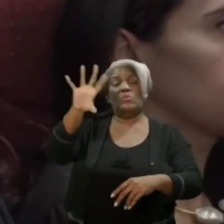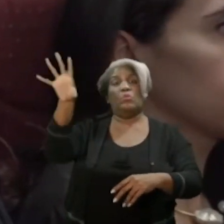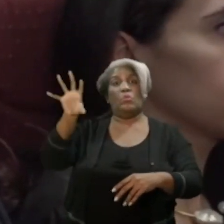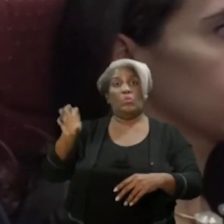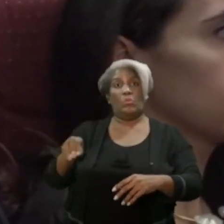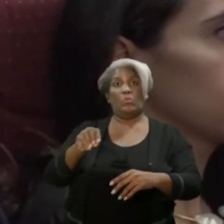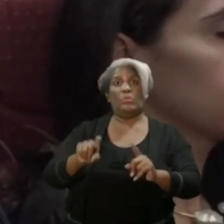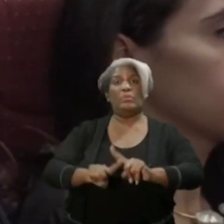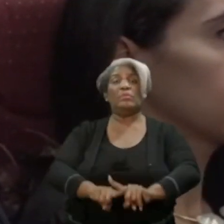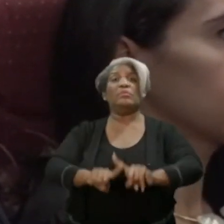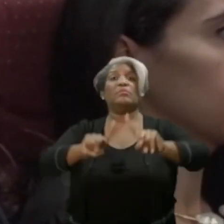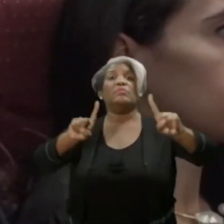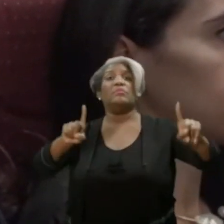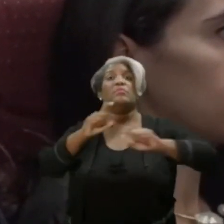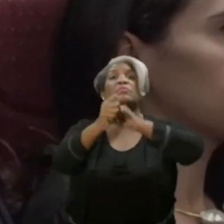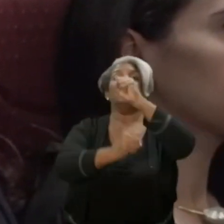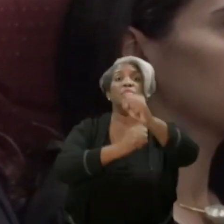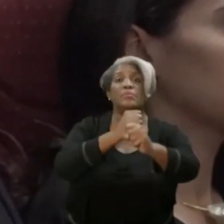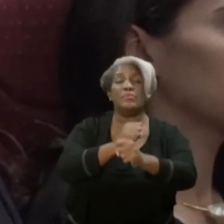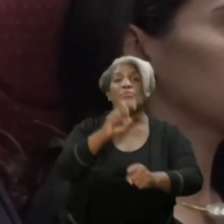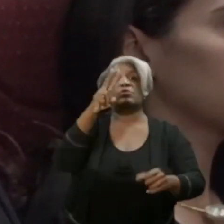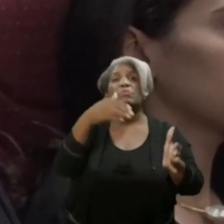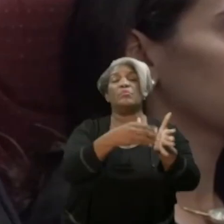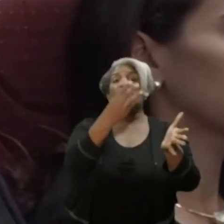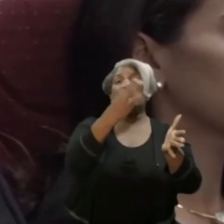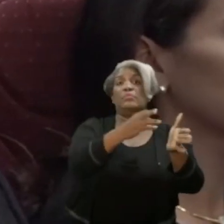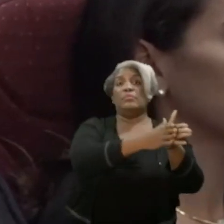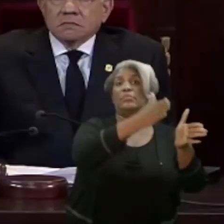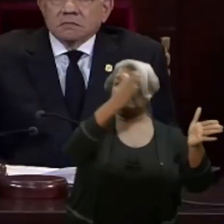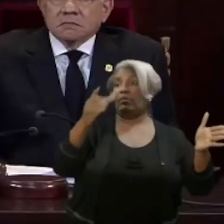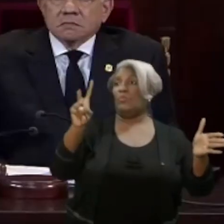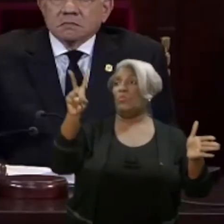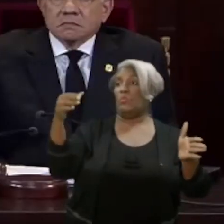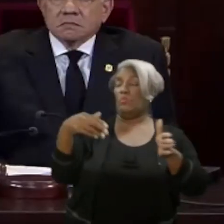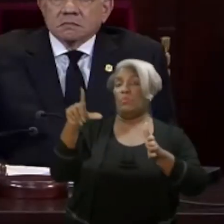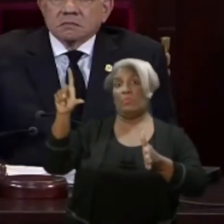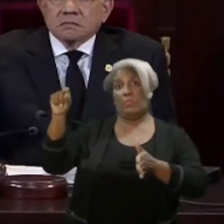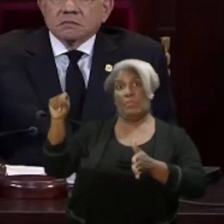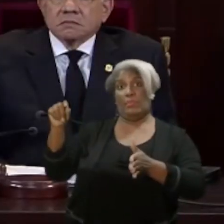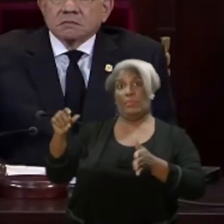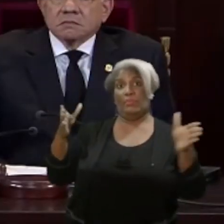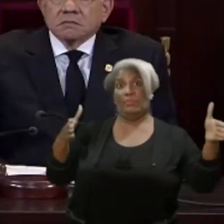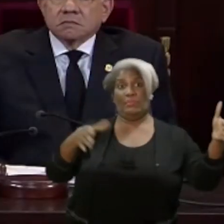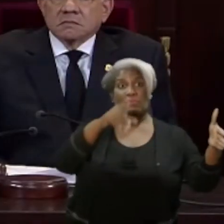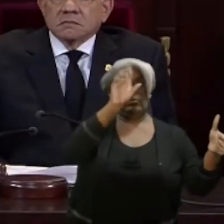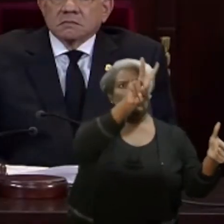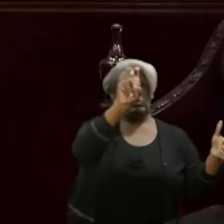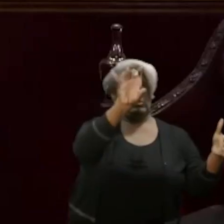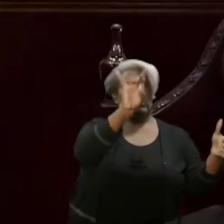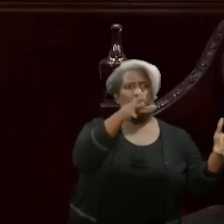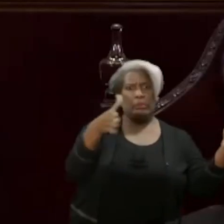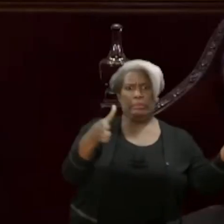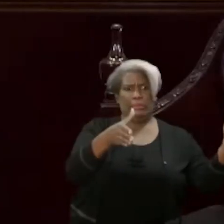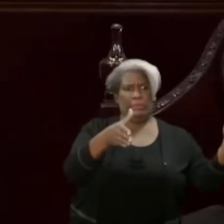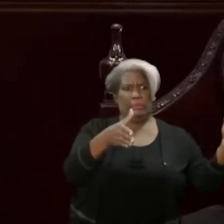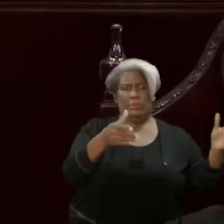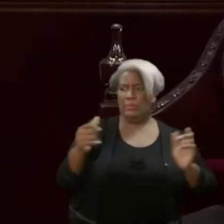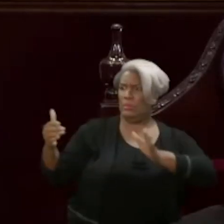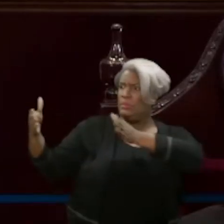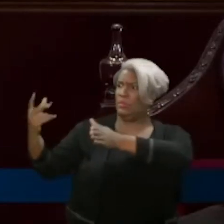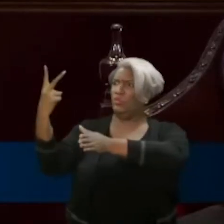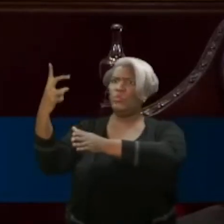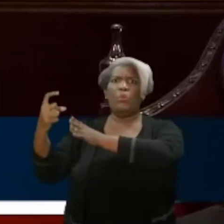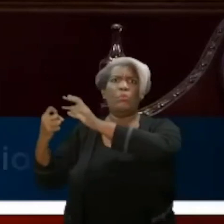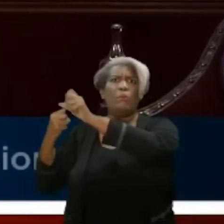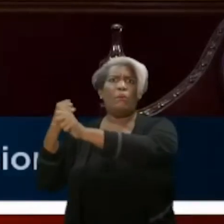el cuatrenio 2016-2020, cuando apenas se emitieron 285. En tan solo 2 años hemos